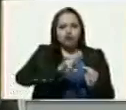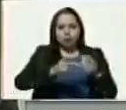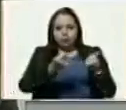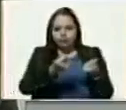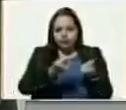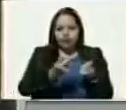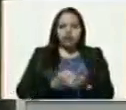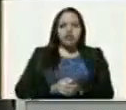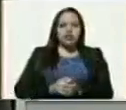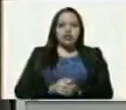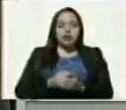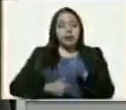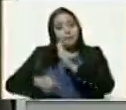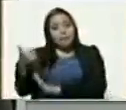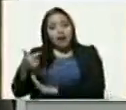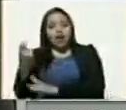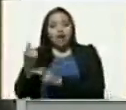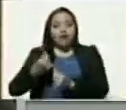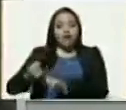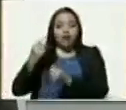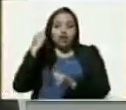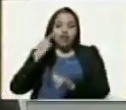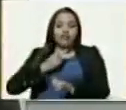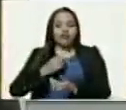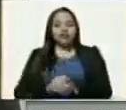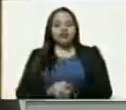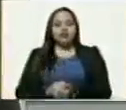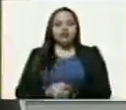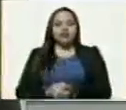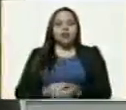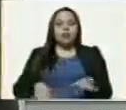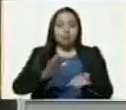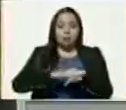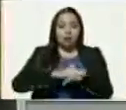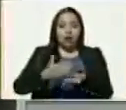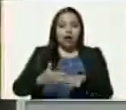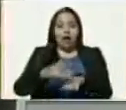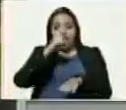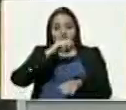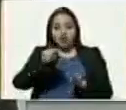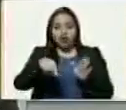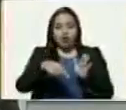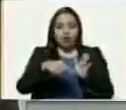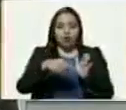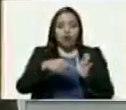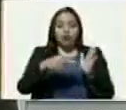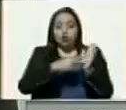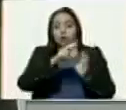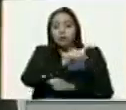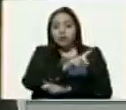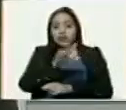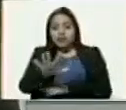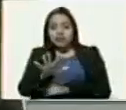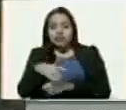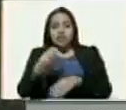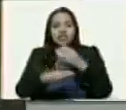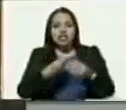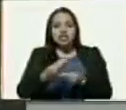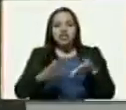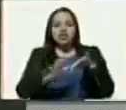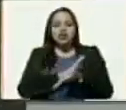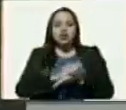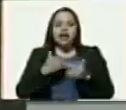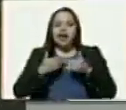bolívar, porque en el año 2015 se aprobó la ley a las grandes, el decreto con rango, valor y fuerza de ley a las grandes